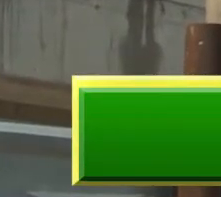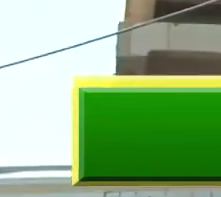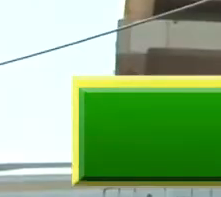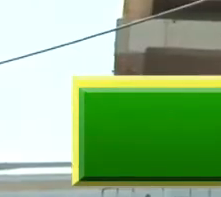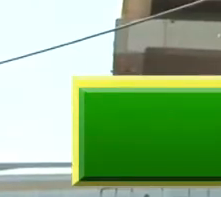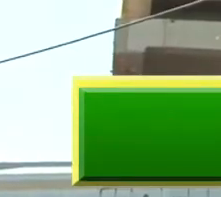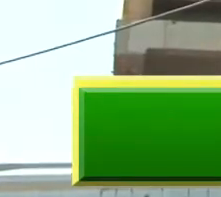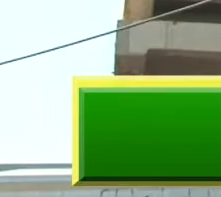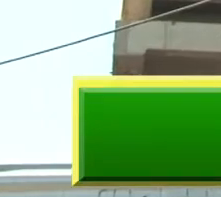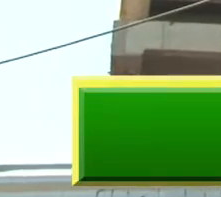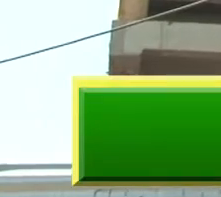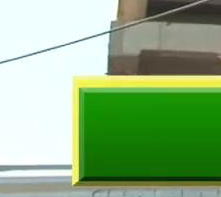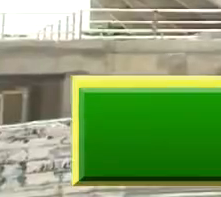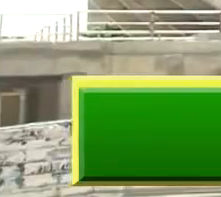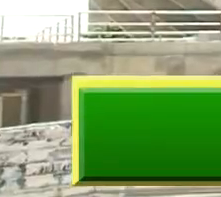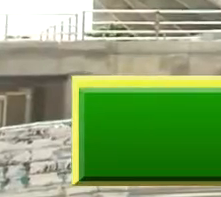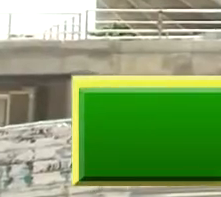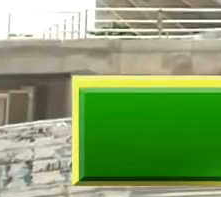Martínez.